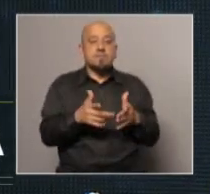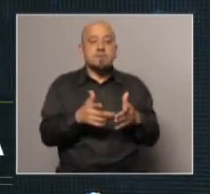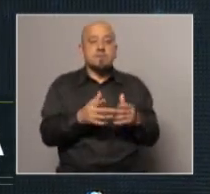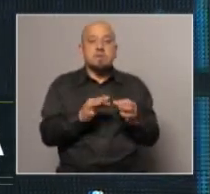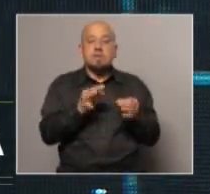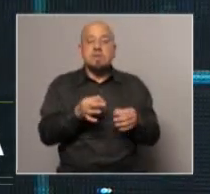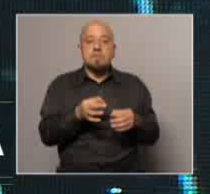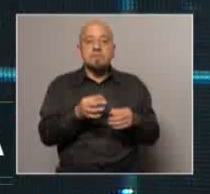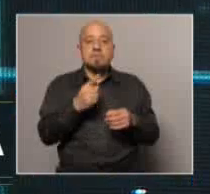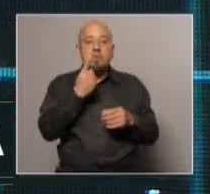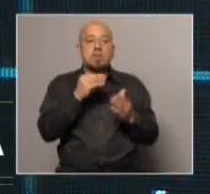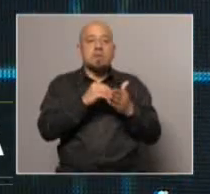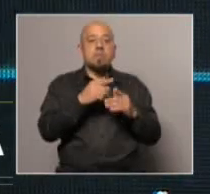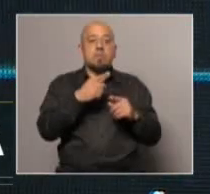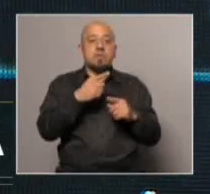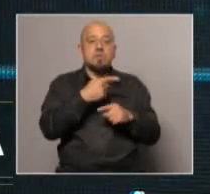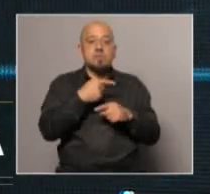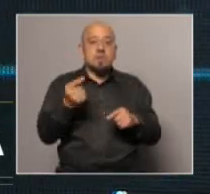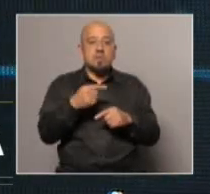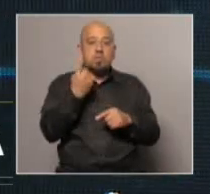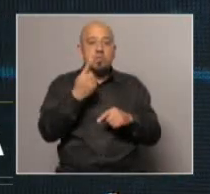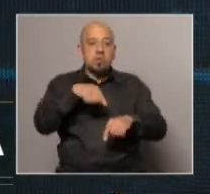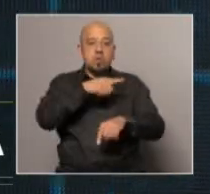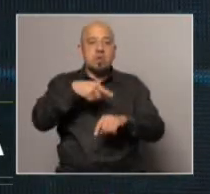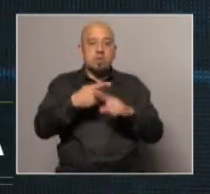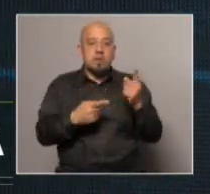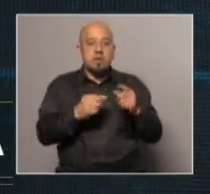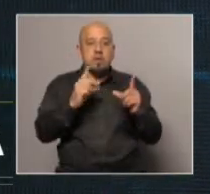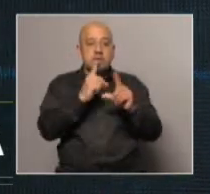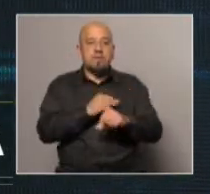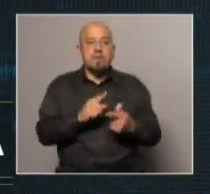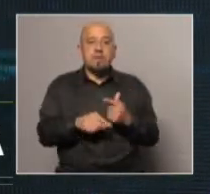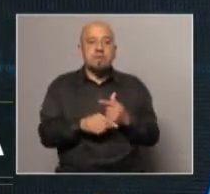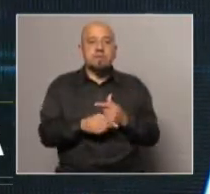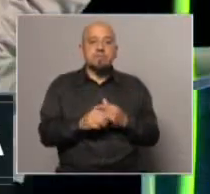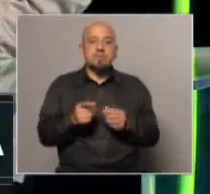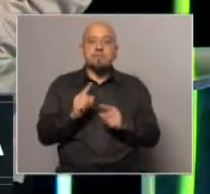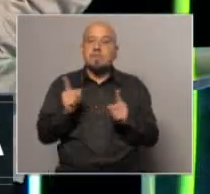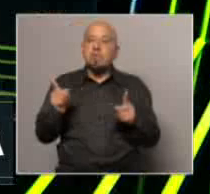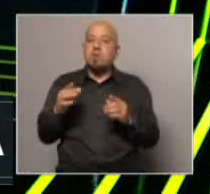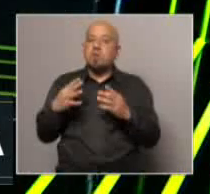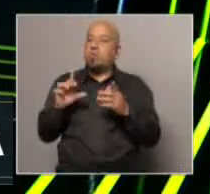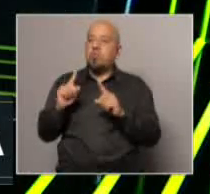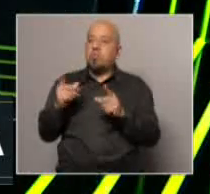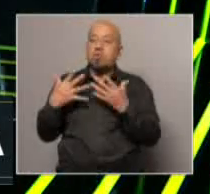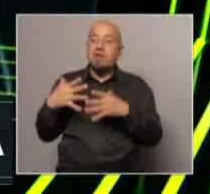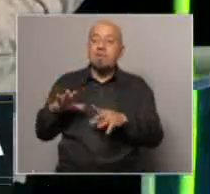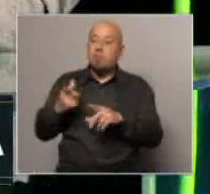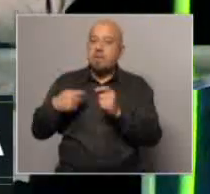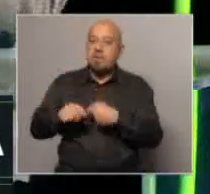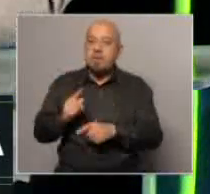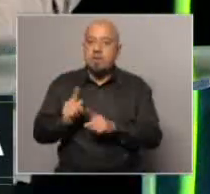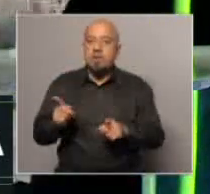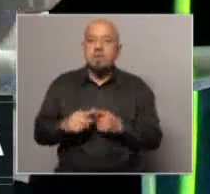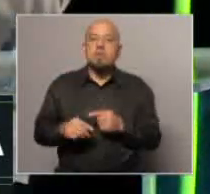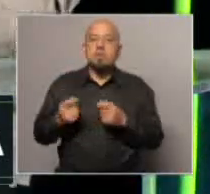a las farmacias, que es una vez por semana, en una hora y media se termina eso. Es como que no quisiéramos vender. Sí, ahí va. ¿No? Es como que